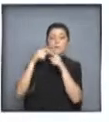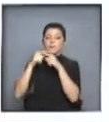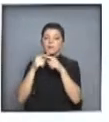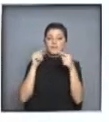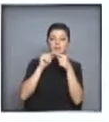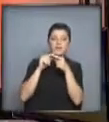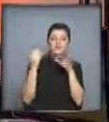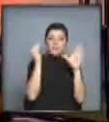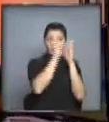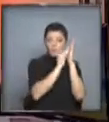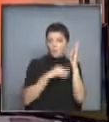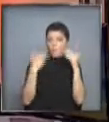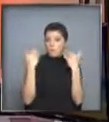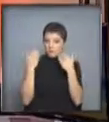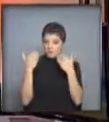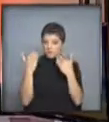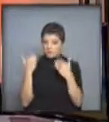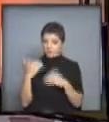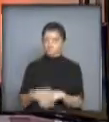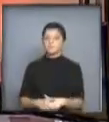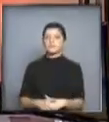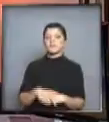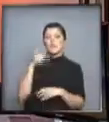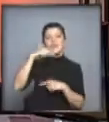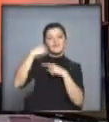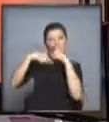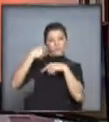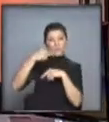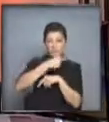sirve, opinen ahí. Ahí vamos a poder llevarlo durante toda la semana esta charla.